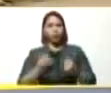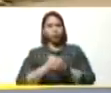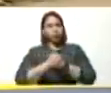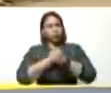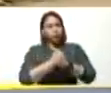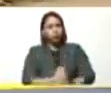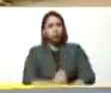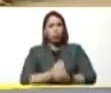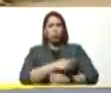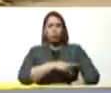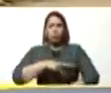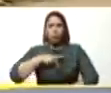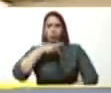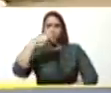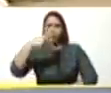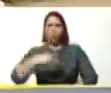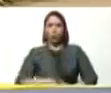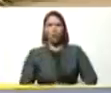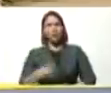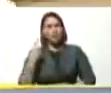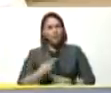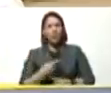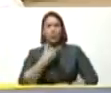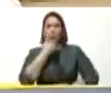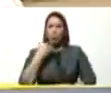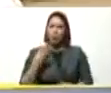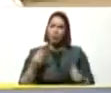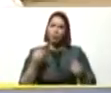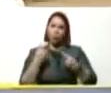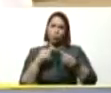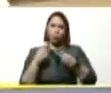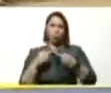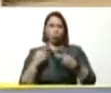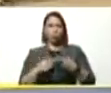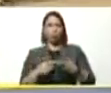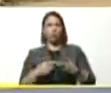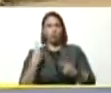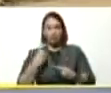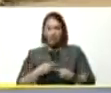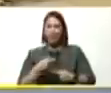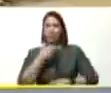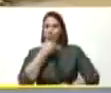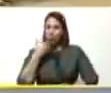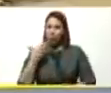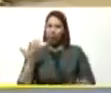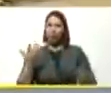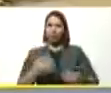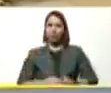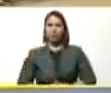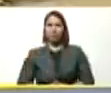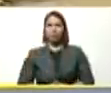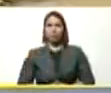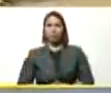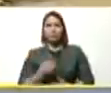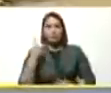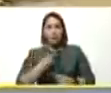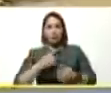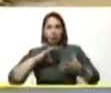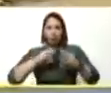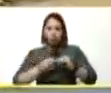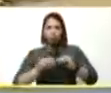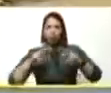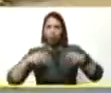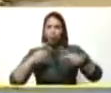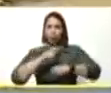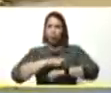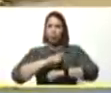tanto amor, con tanta pasión. Tenemos que mejorar muchas cosas. hay que mejorarla. Hay que adaptarse a los nuevos